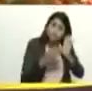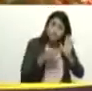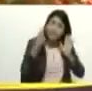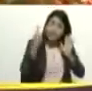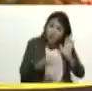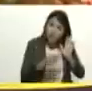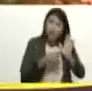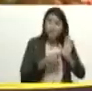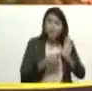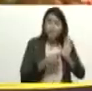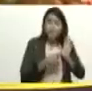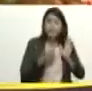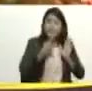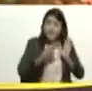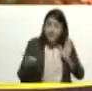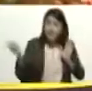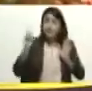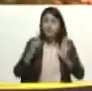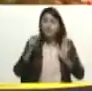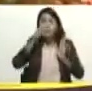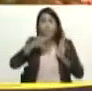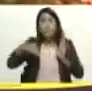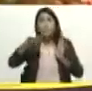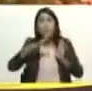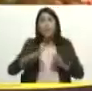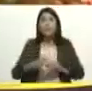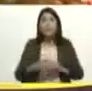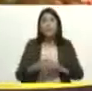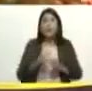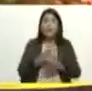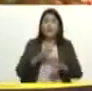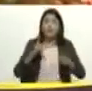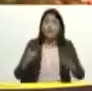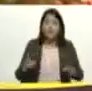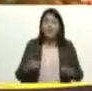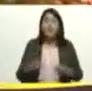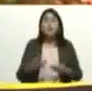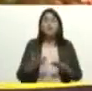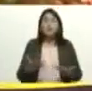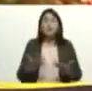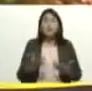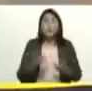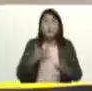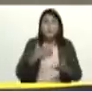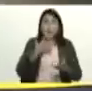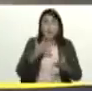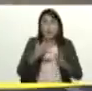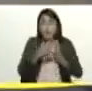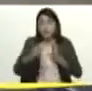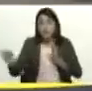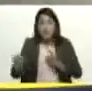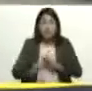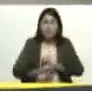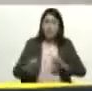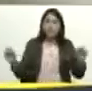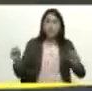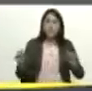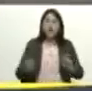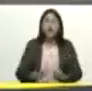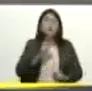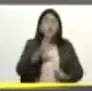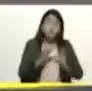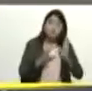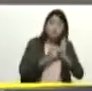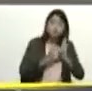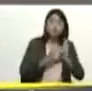establece que la soberanía del pueblo es intransferible. Es uno de los conceptos más revolucionarios traídos por el comandante